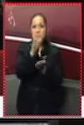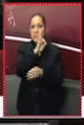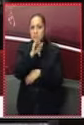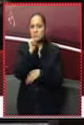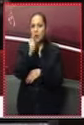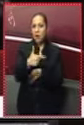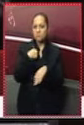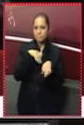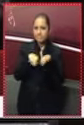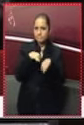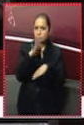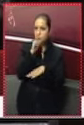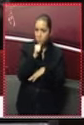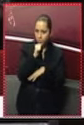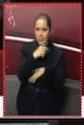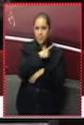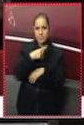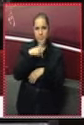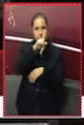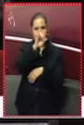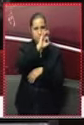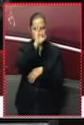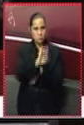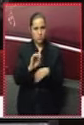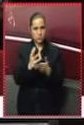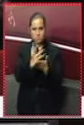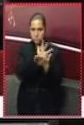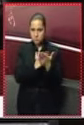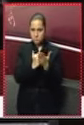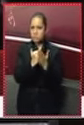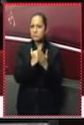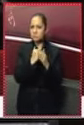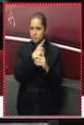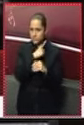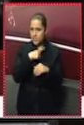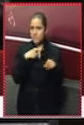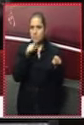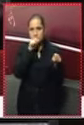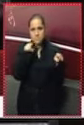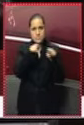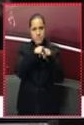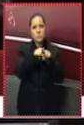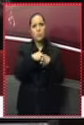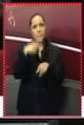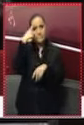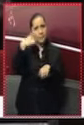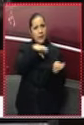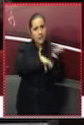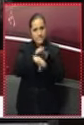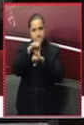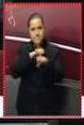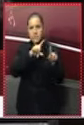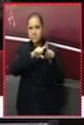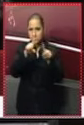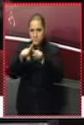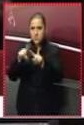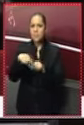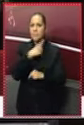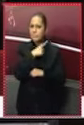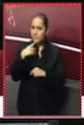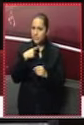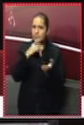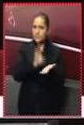laboral. Para dar mayores oportunidades a las empresas motores de la economía, se incluyó la deducción acelerada de la inversión de